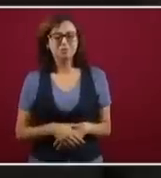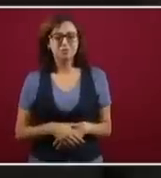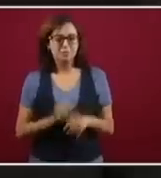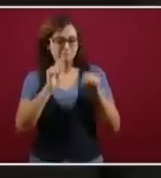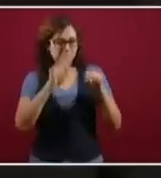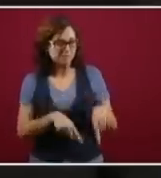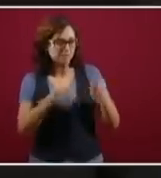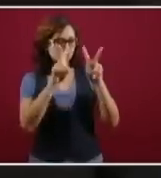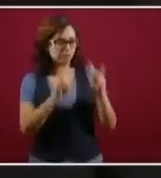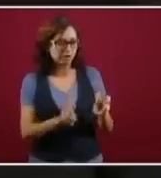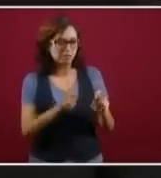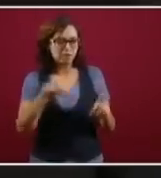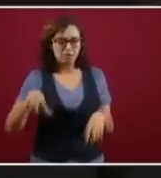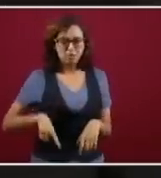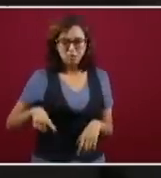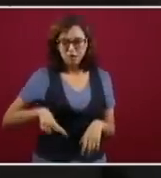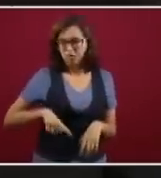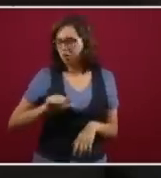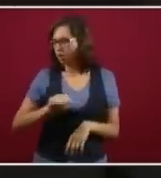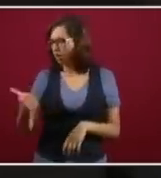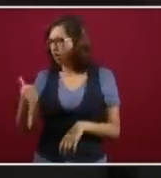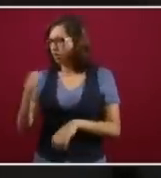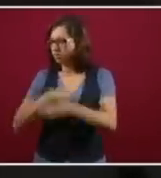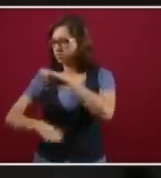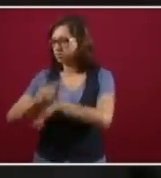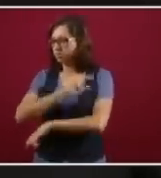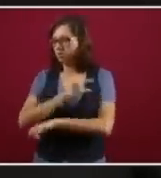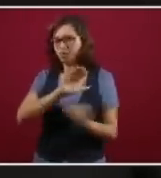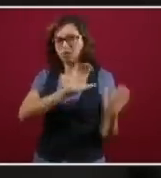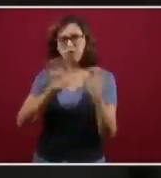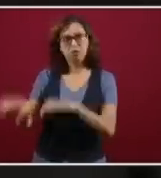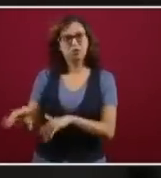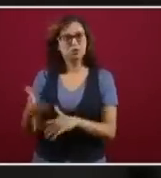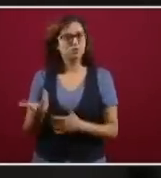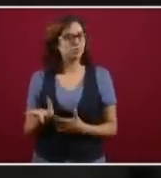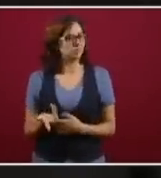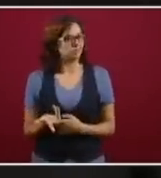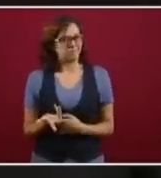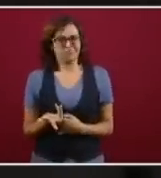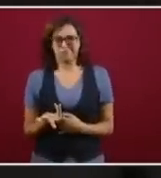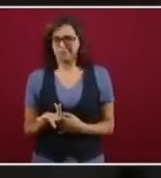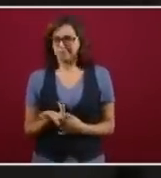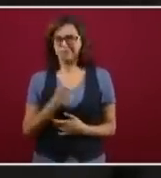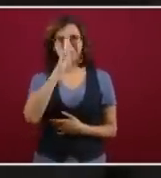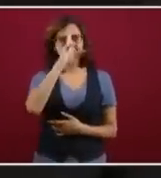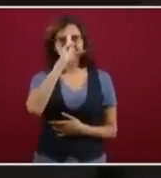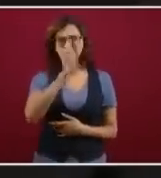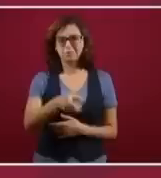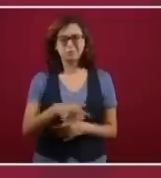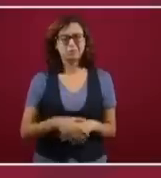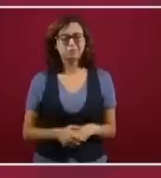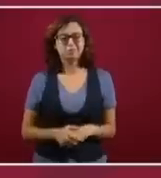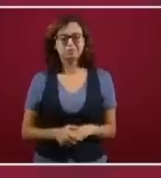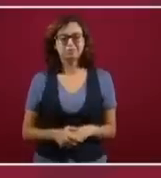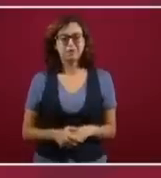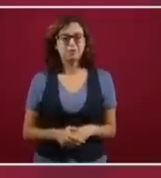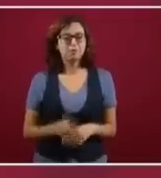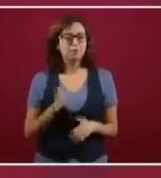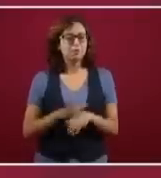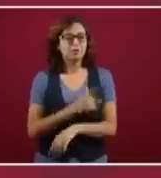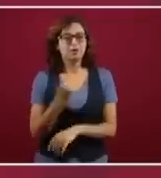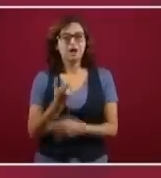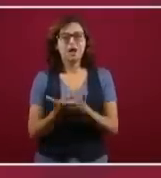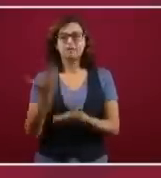trabajar. Es que, ¿qué es lo que se hacía? Apenas estaban dejando el